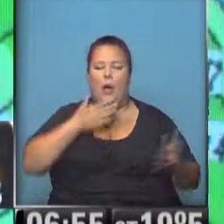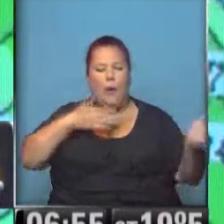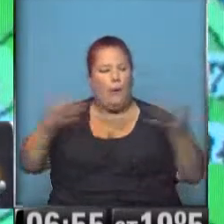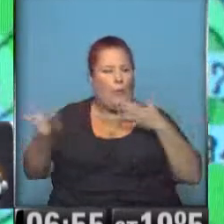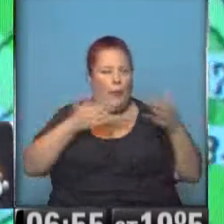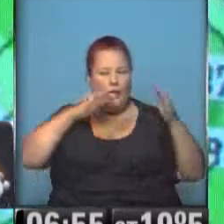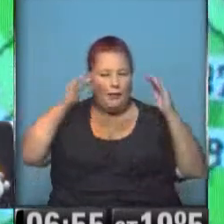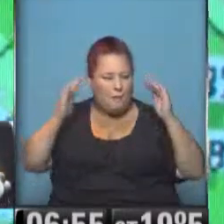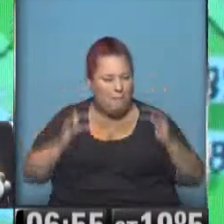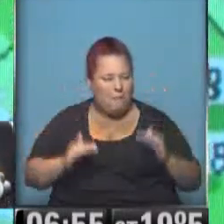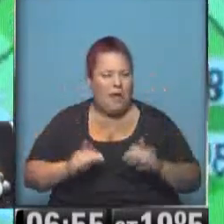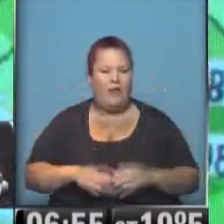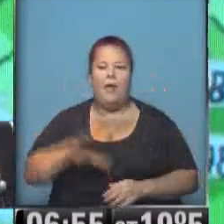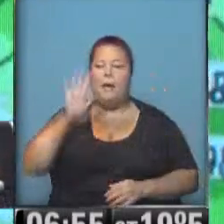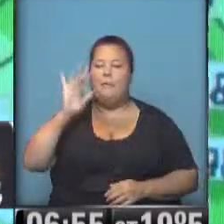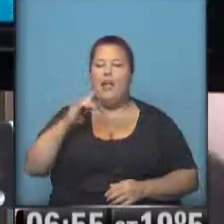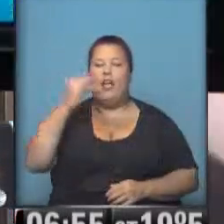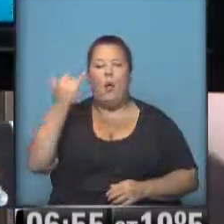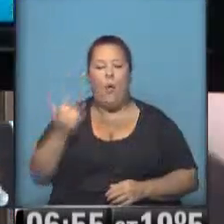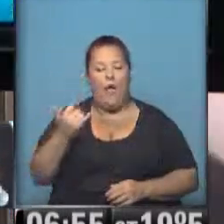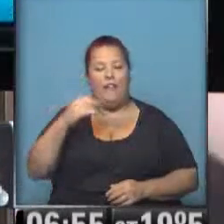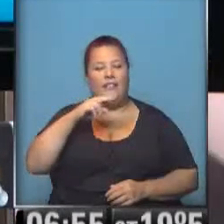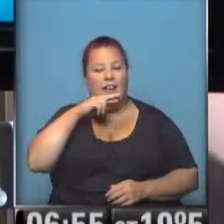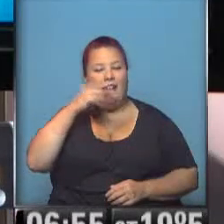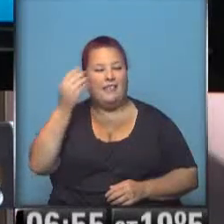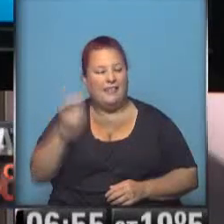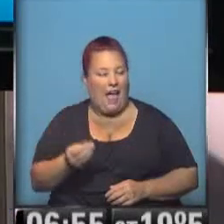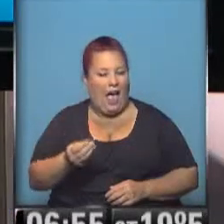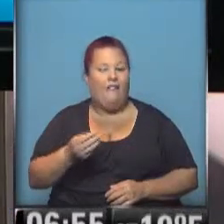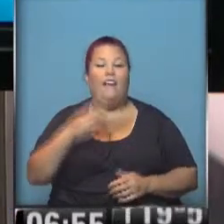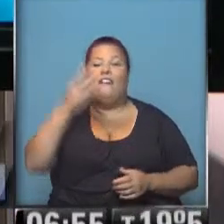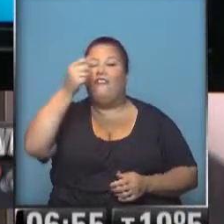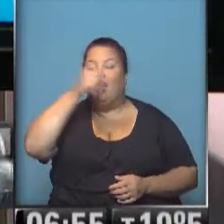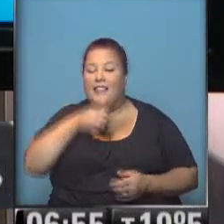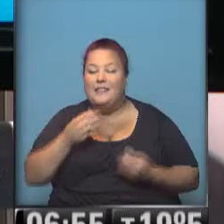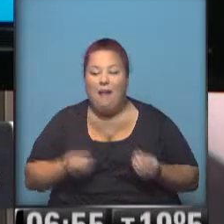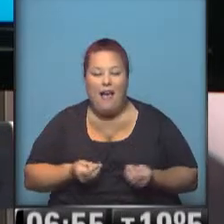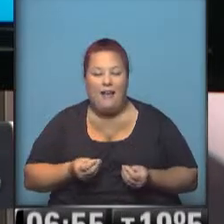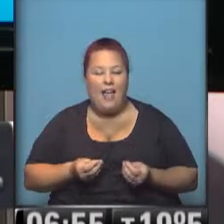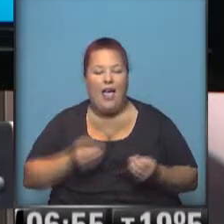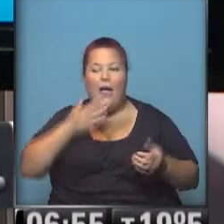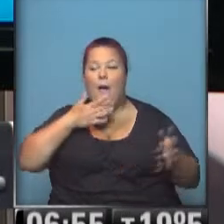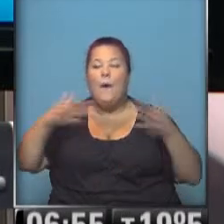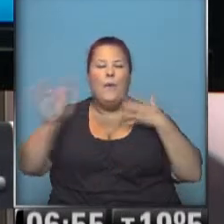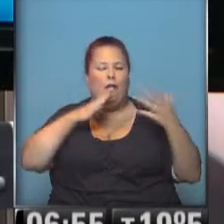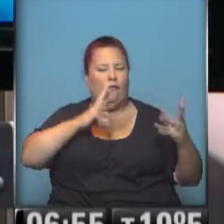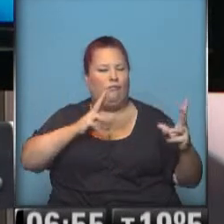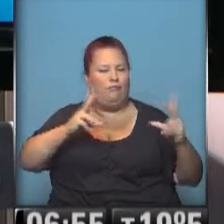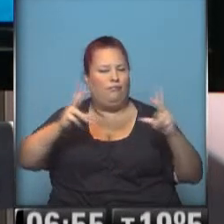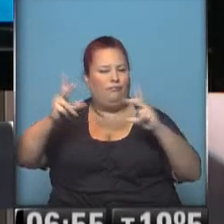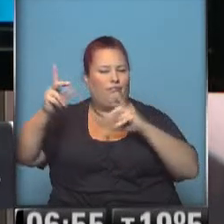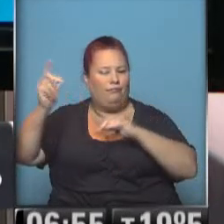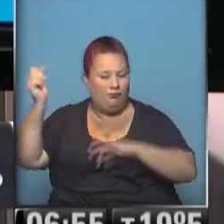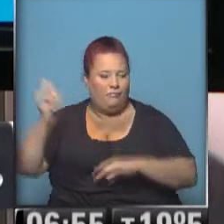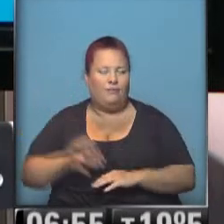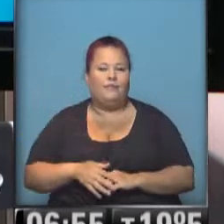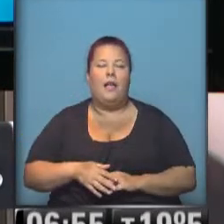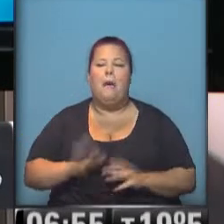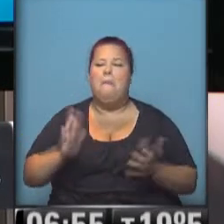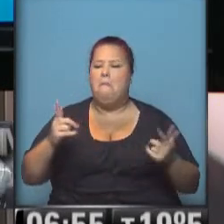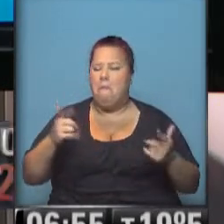viento. Miércoles, jueves, viernes, sábado, llega el fin de semana, el anticiclón se va al Atlántico, pero no